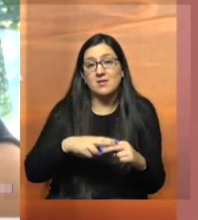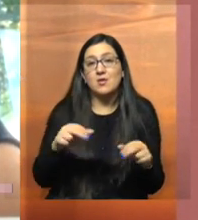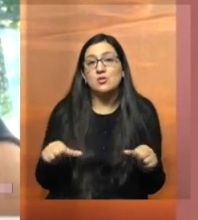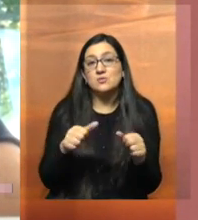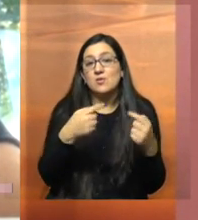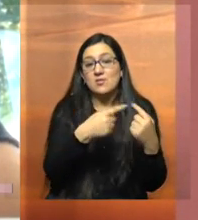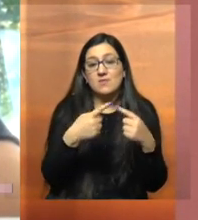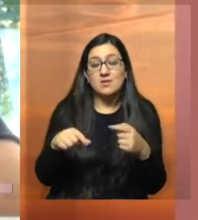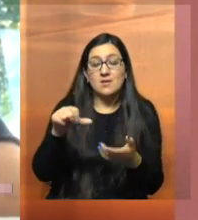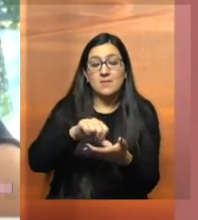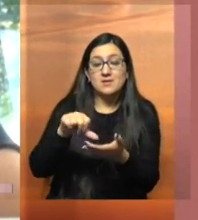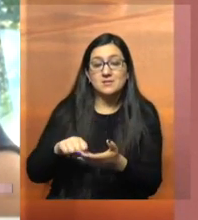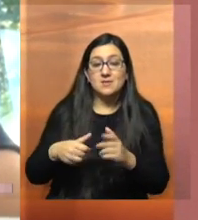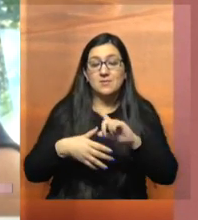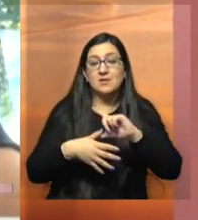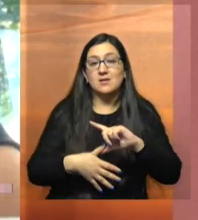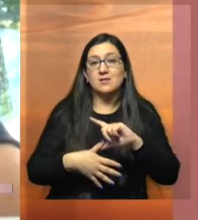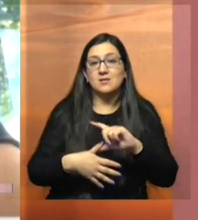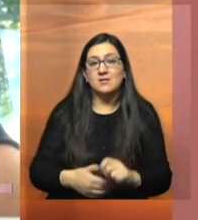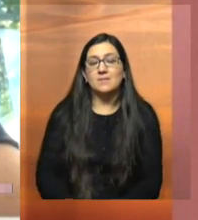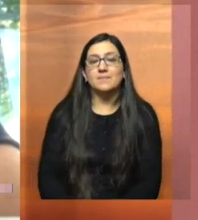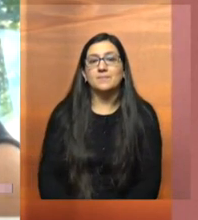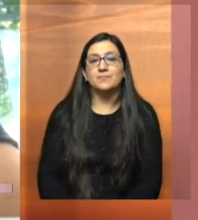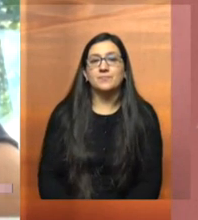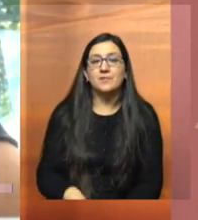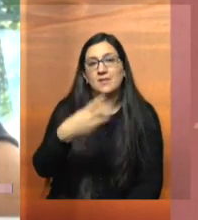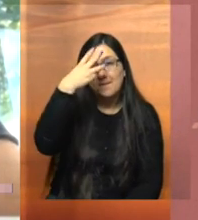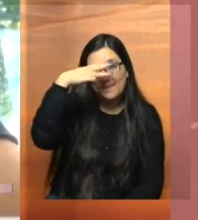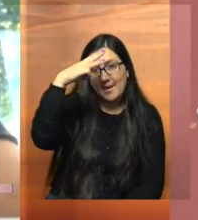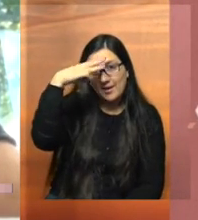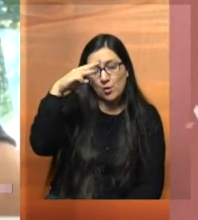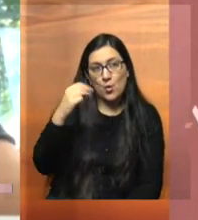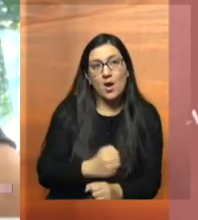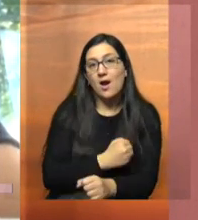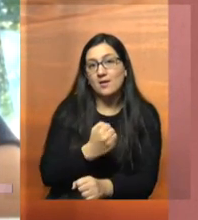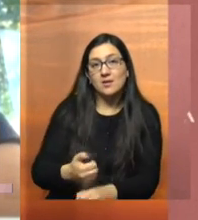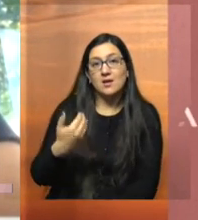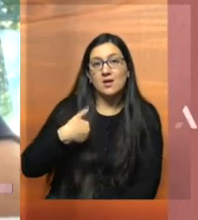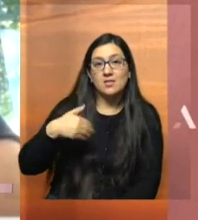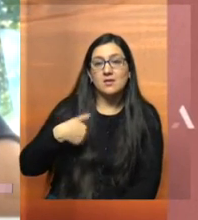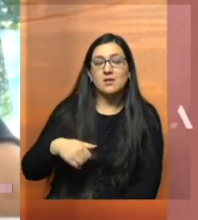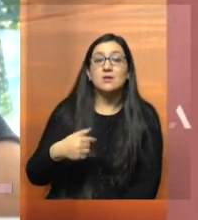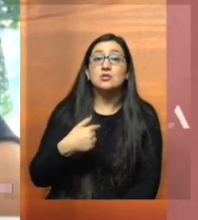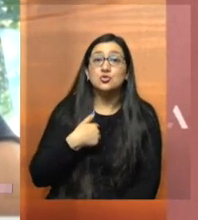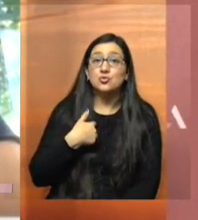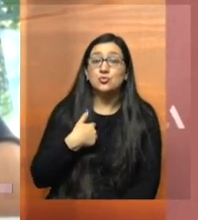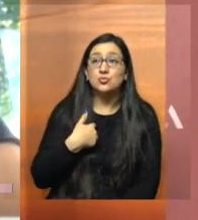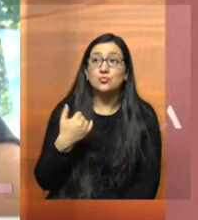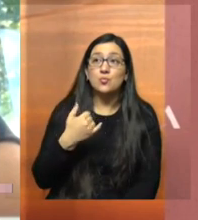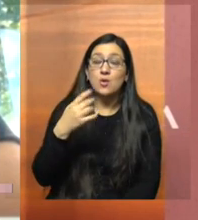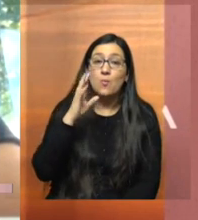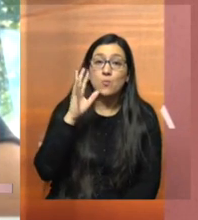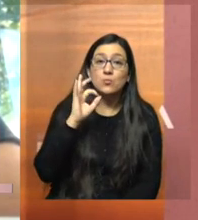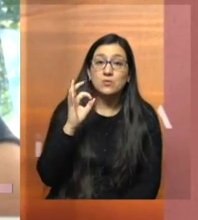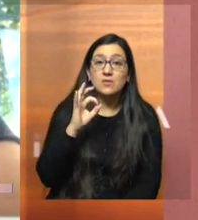de América Latina con múltiples investigadores, desde México hasta Argentina. Yo tuve la posibilidad